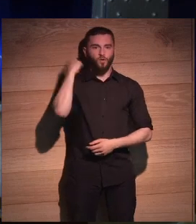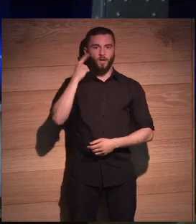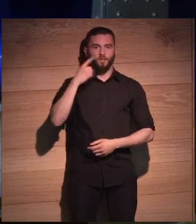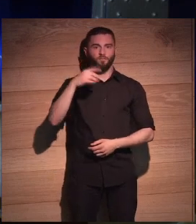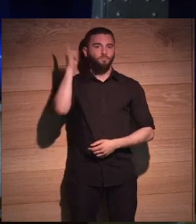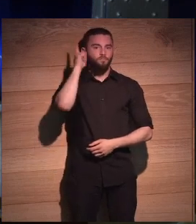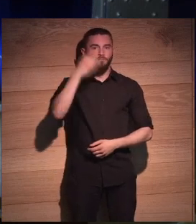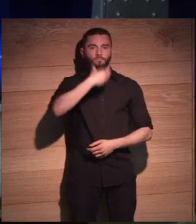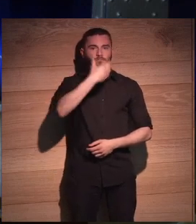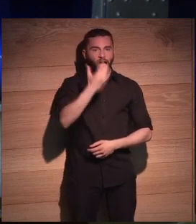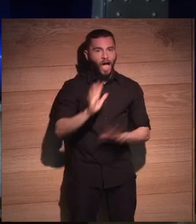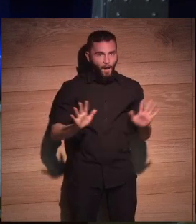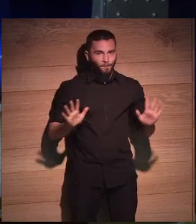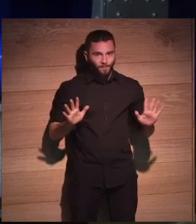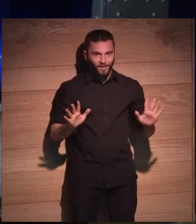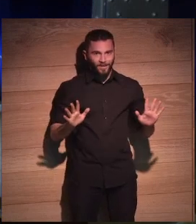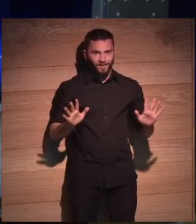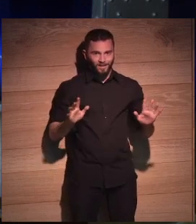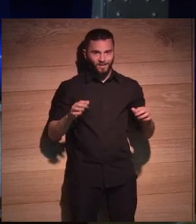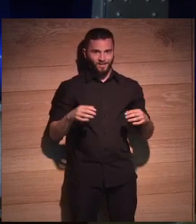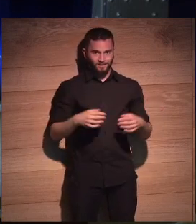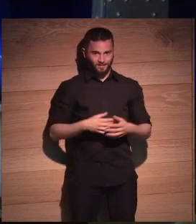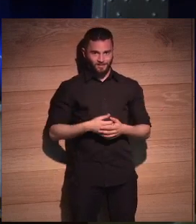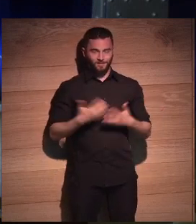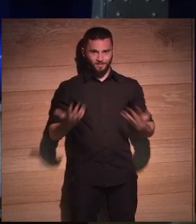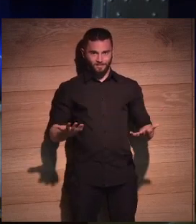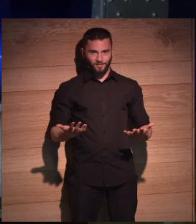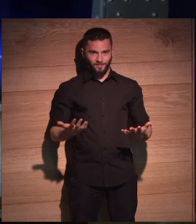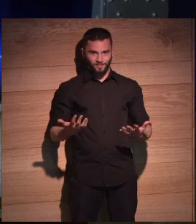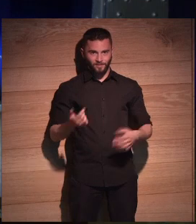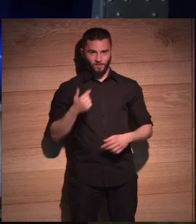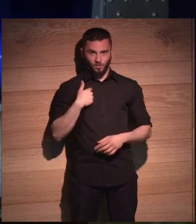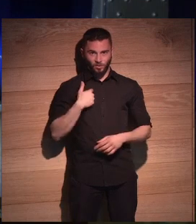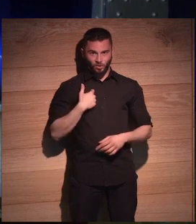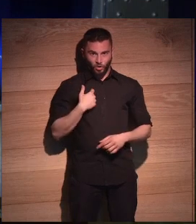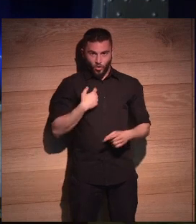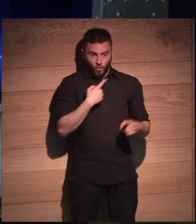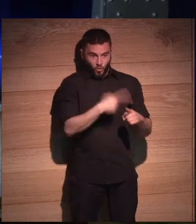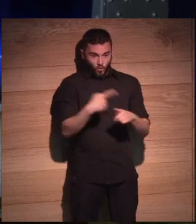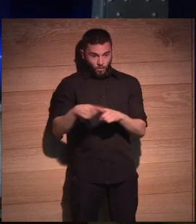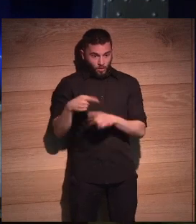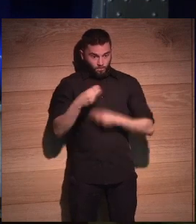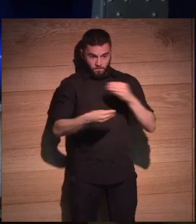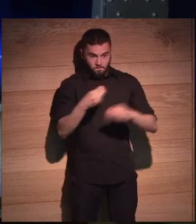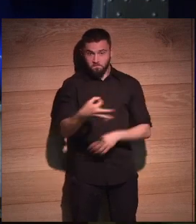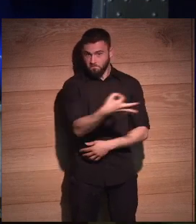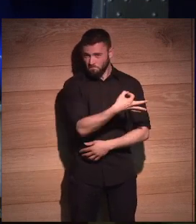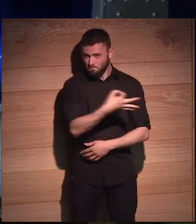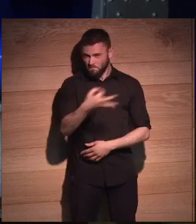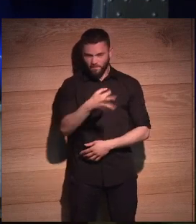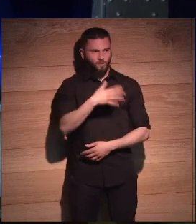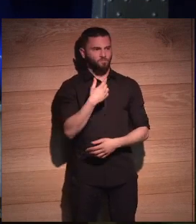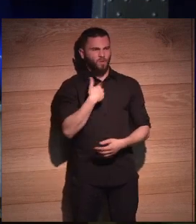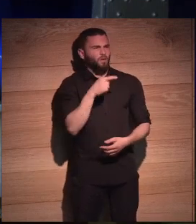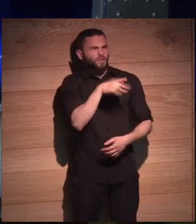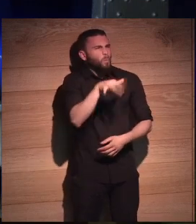tampoco de la Huawei. Y dándome y habiendo hecho todo perfectísimamente, o sea, dándome de baja,